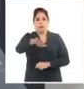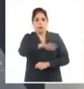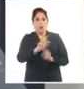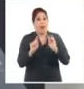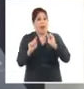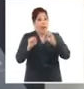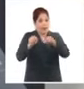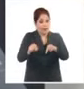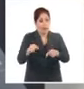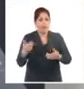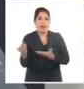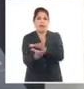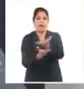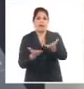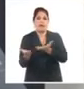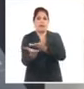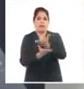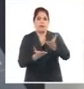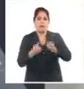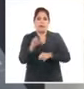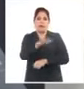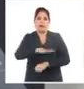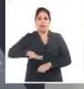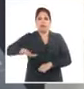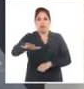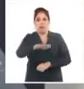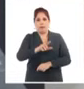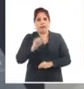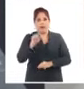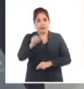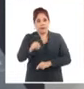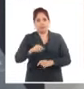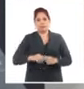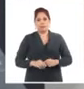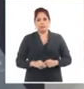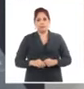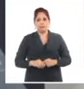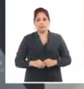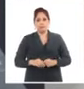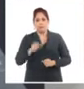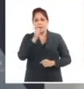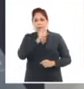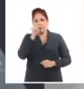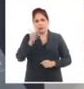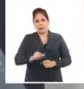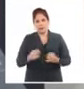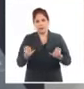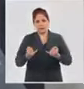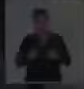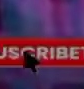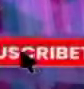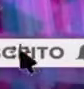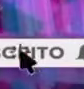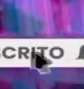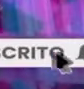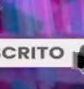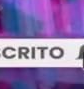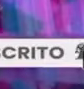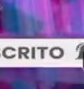que interactúa la sociedad toda. Bernardo Espinosa, Canal Cubano de Noticias.